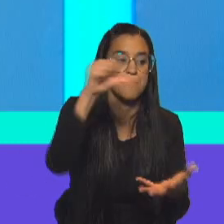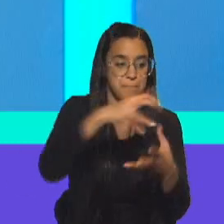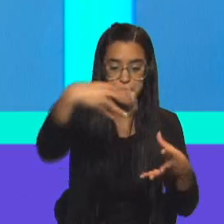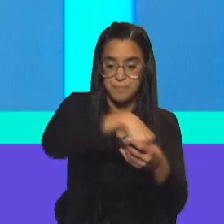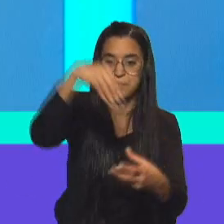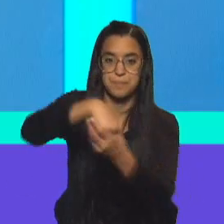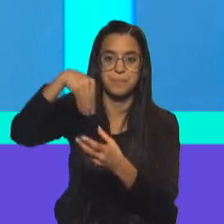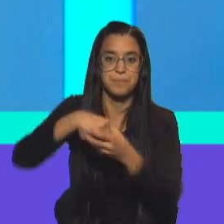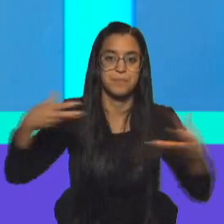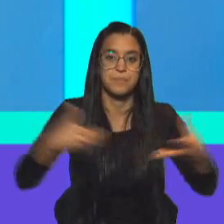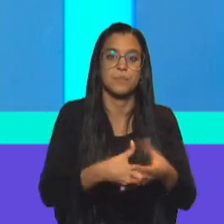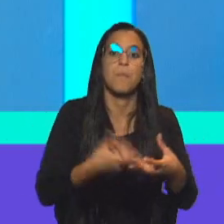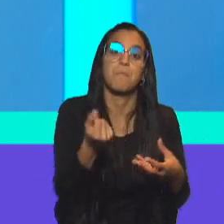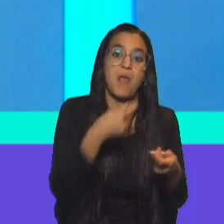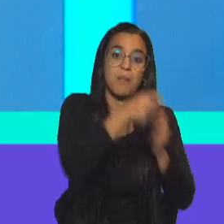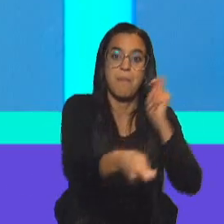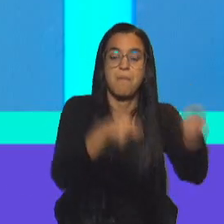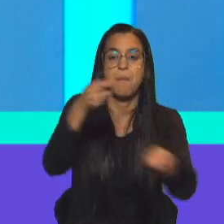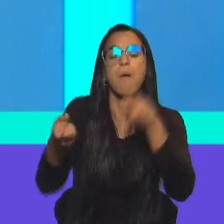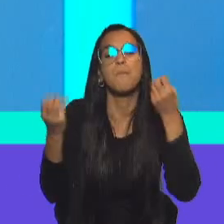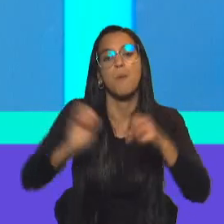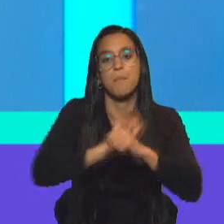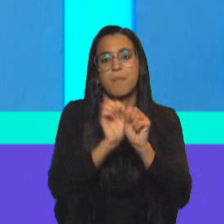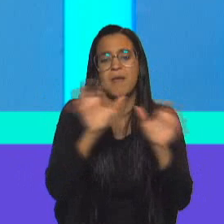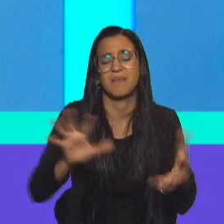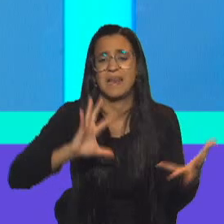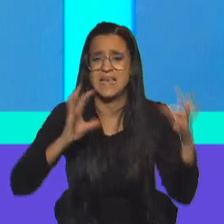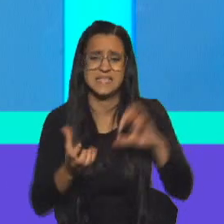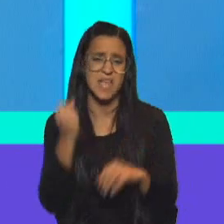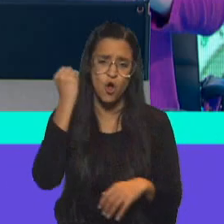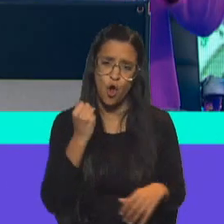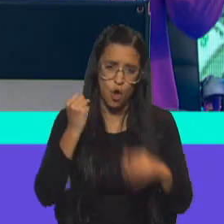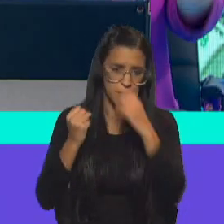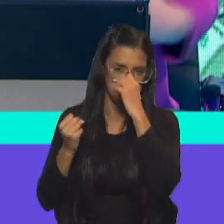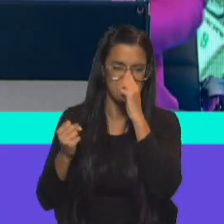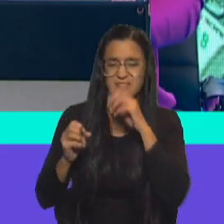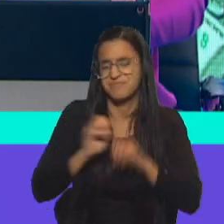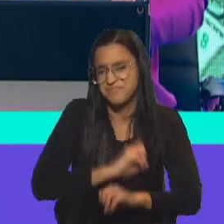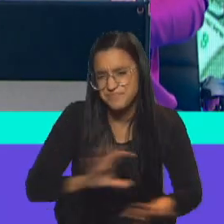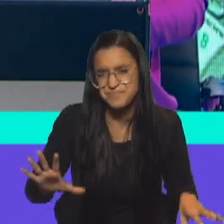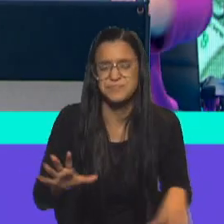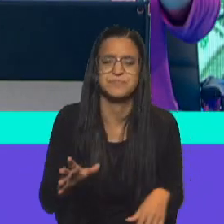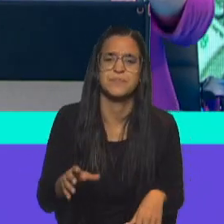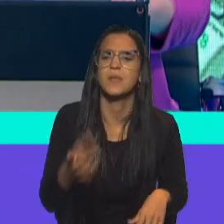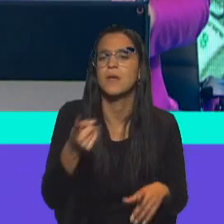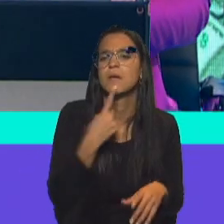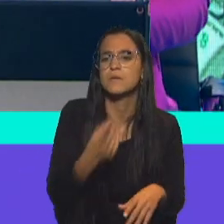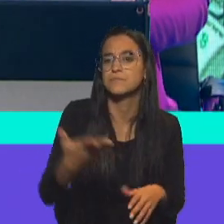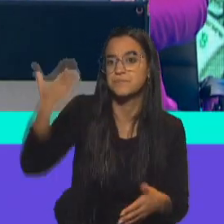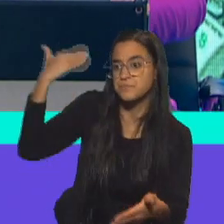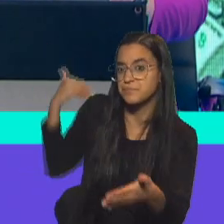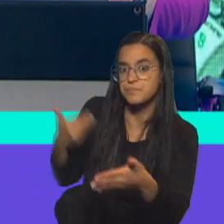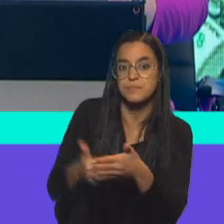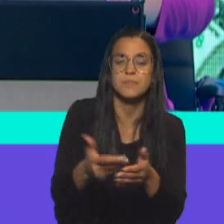voy a dar dinero porque la pandemia les implica una crisis económica muy meditado de los últimos años no se